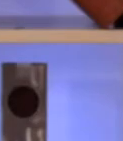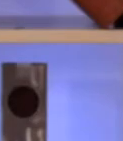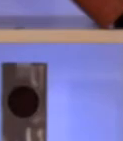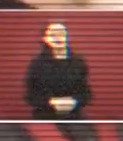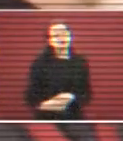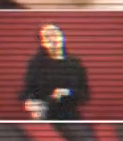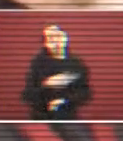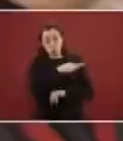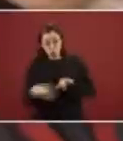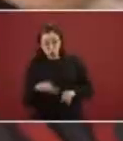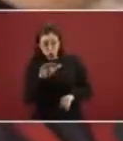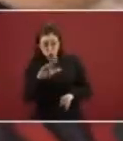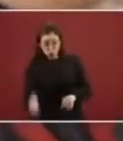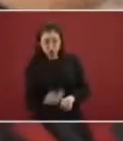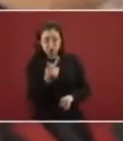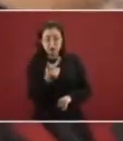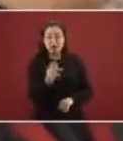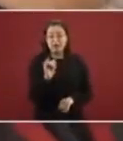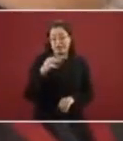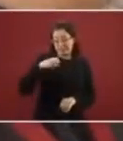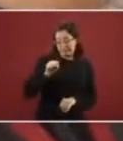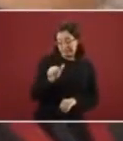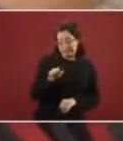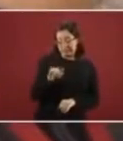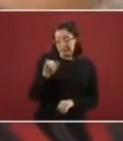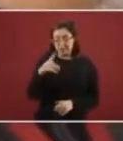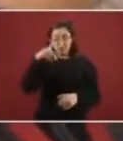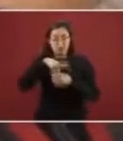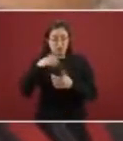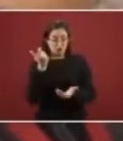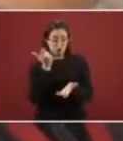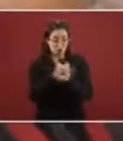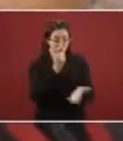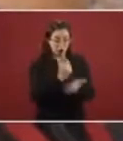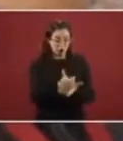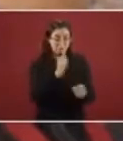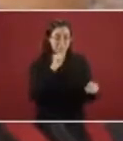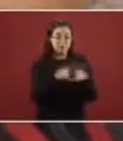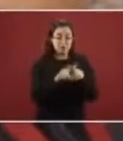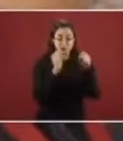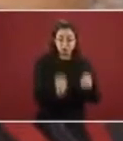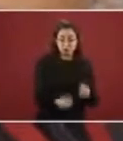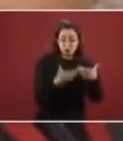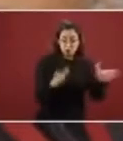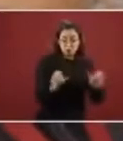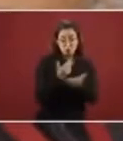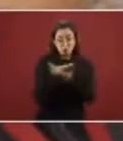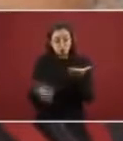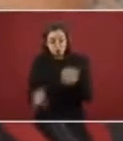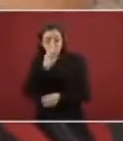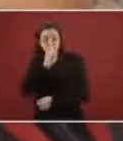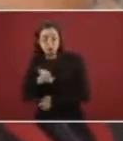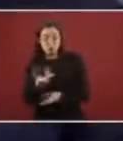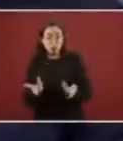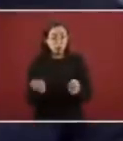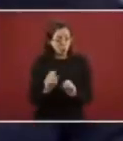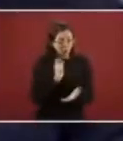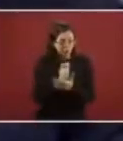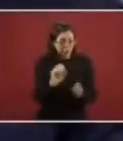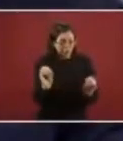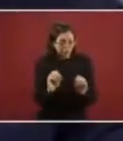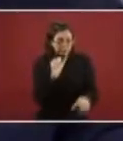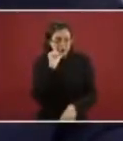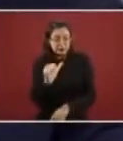manera gratuita. ¿Cobrará cuotas de recuperación como se hacía con el Seguro Popular o aquí está prohibido? ¿No va a haber ningún cobro?